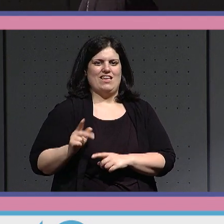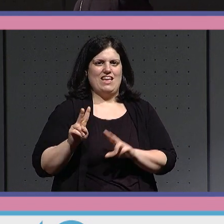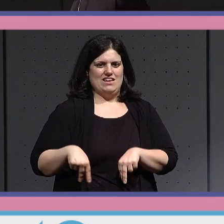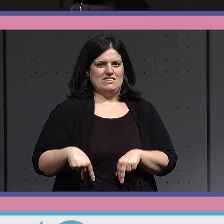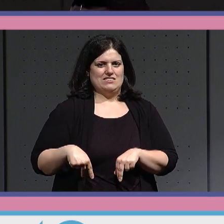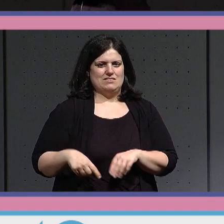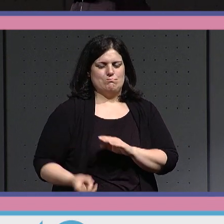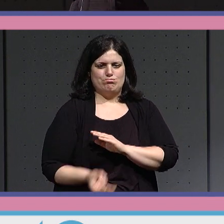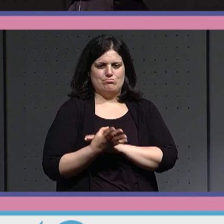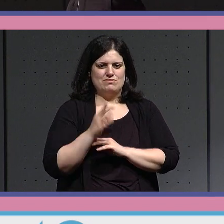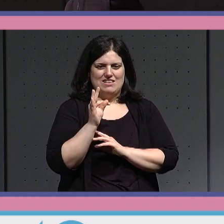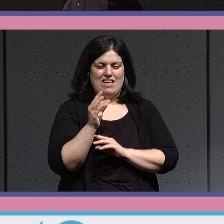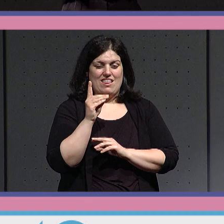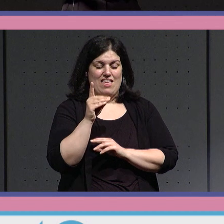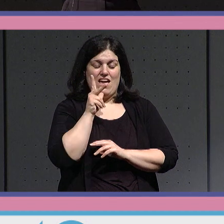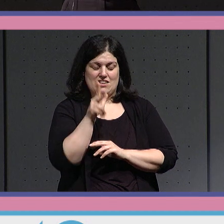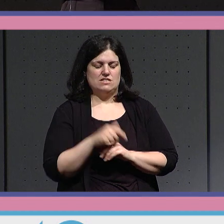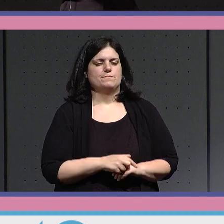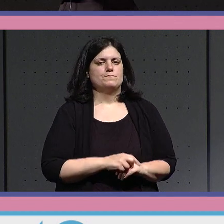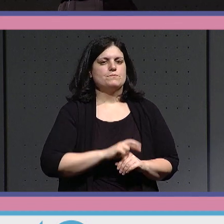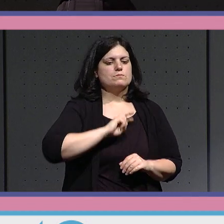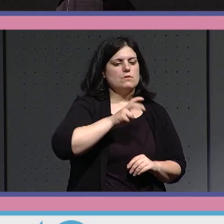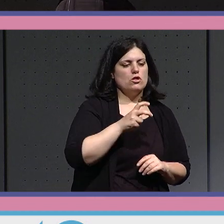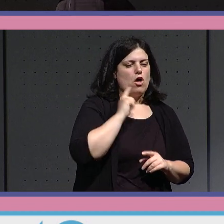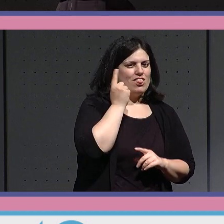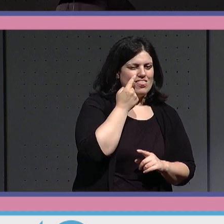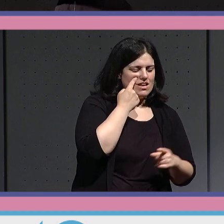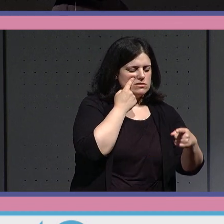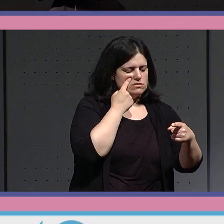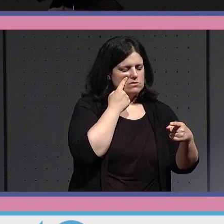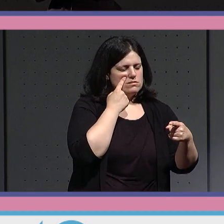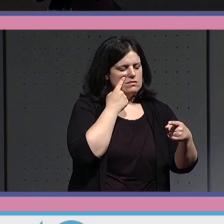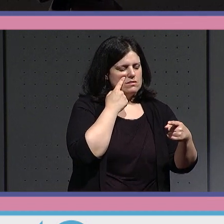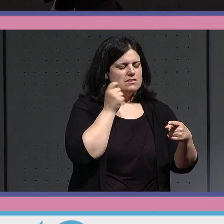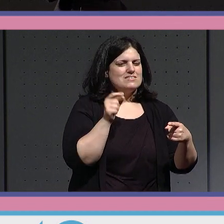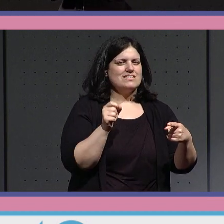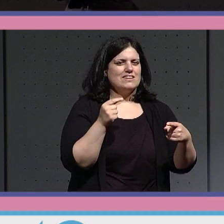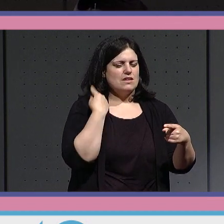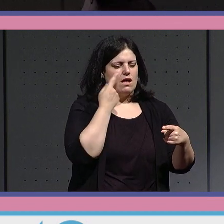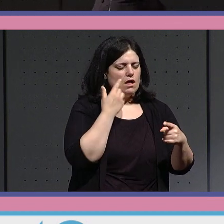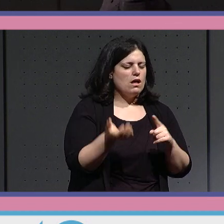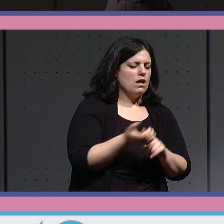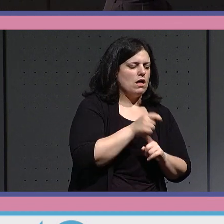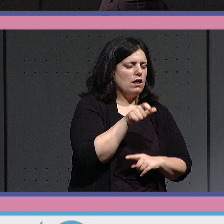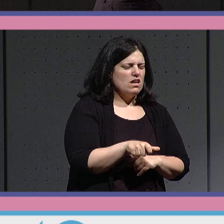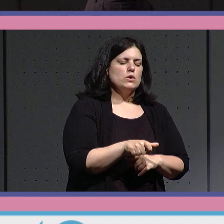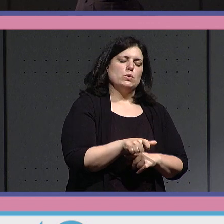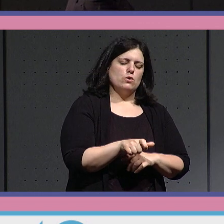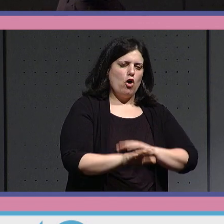Pueden aparecer otros muchos diagnósticos. Uno de los que también es más frecuente y muchas veces nos lleva a más dificultades de manejo, precisamente por